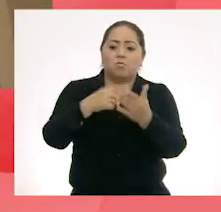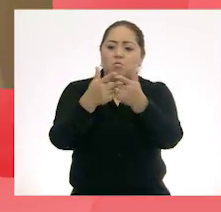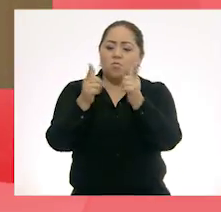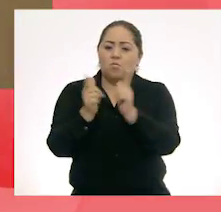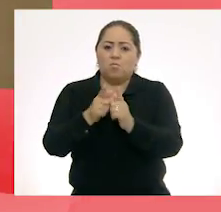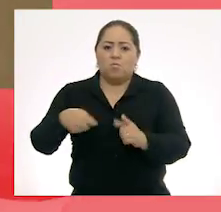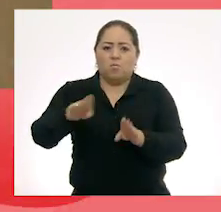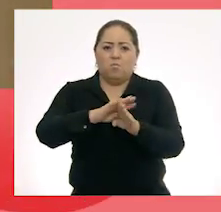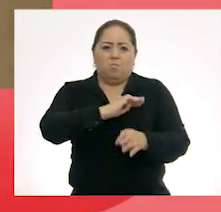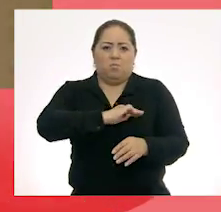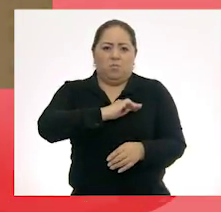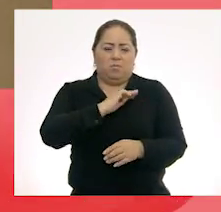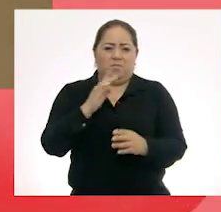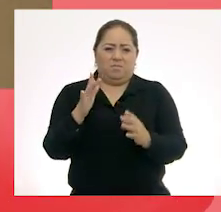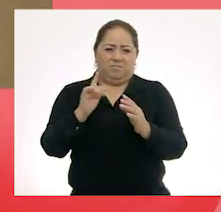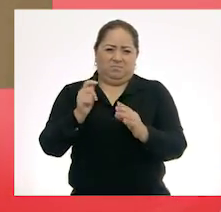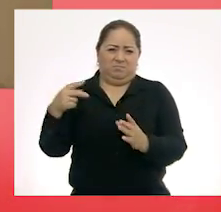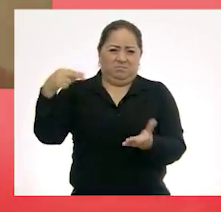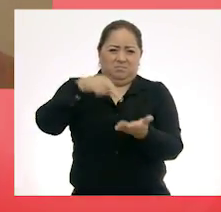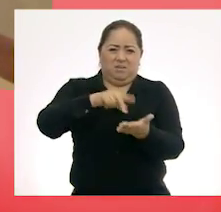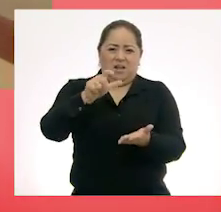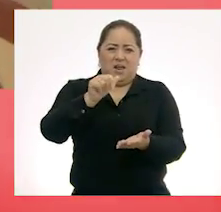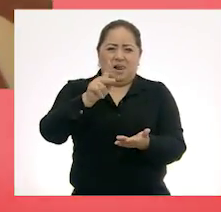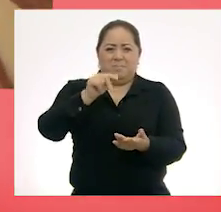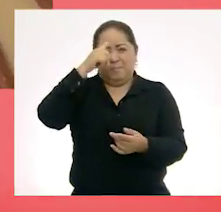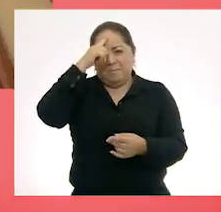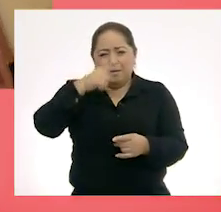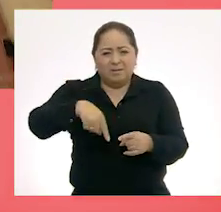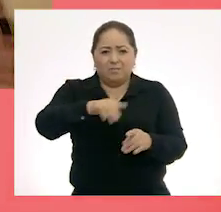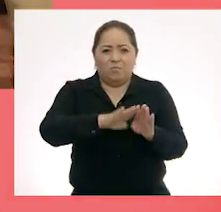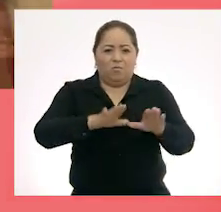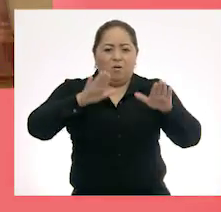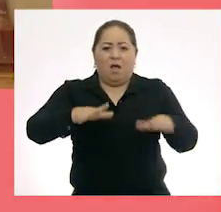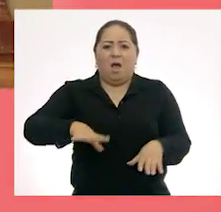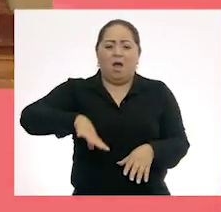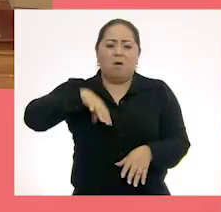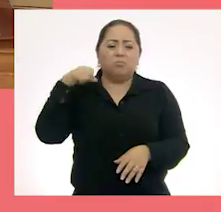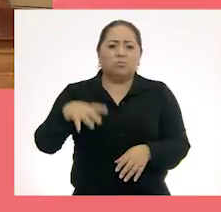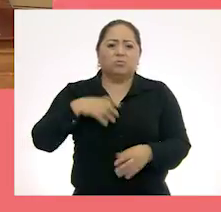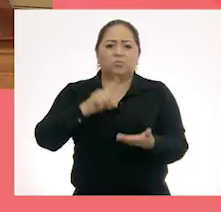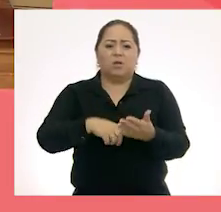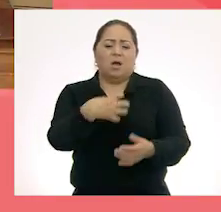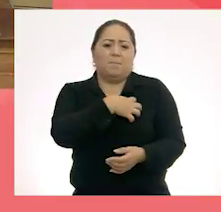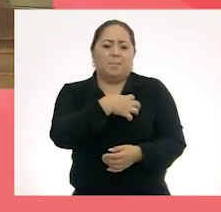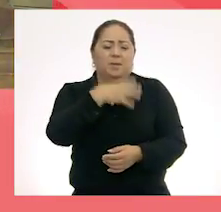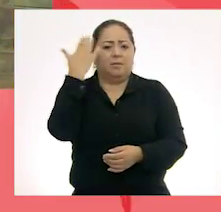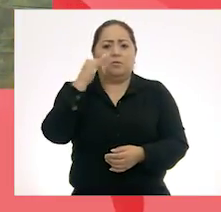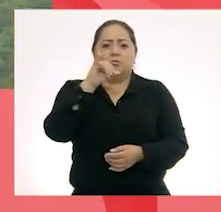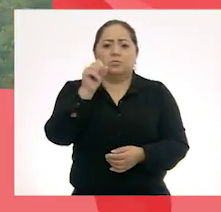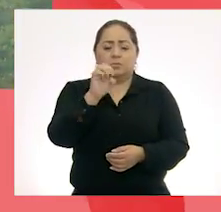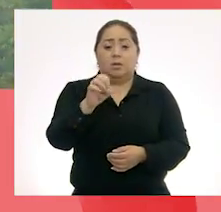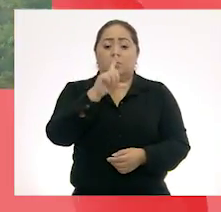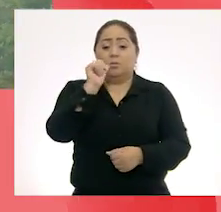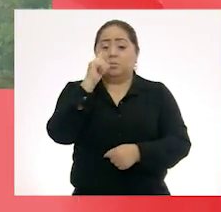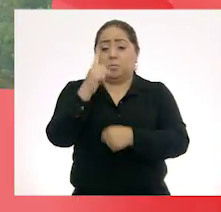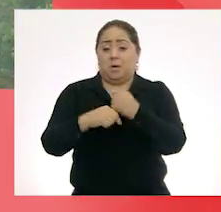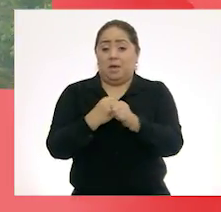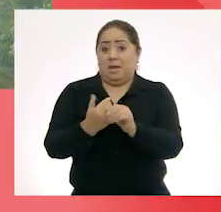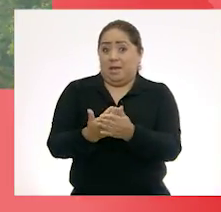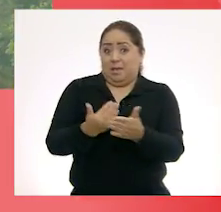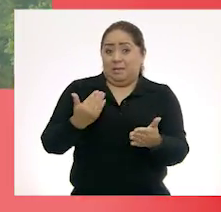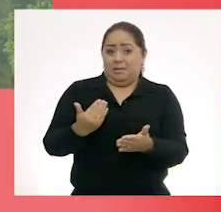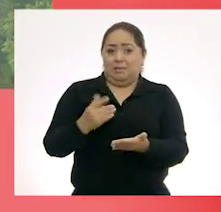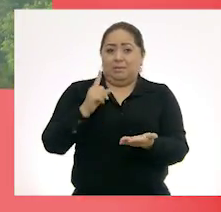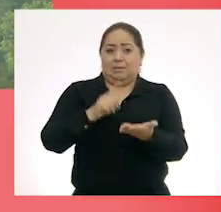de misioneros franciscanos a Jalpan para evangelizar y frenar los abusos del capitán José Escandón, quien un año antes